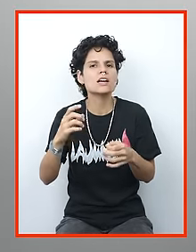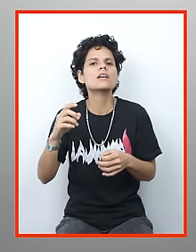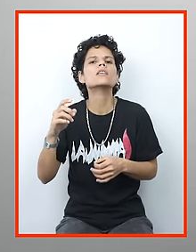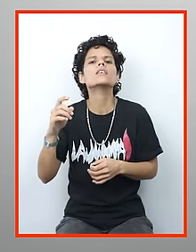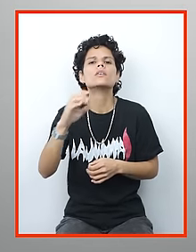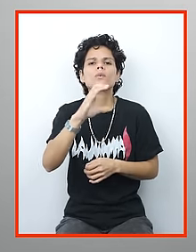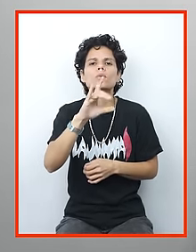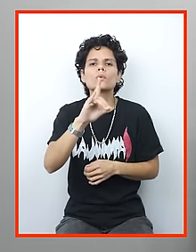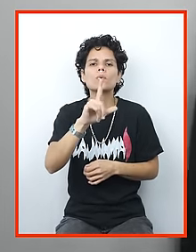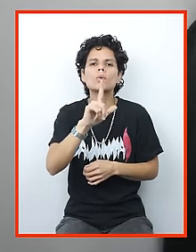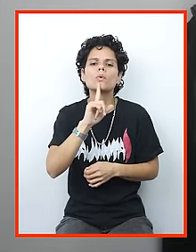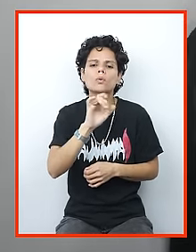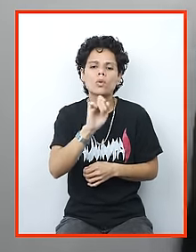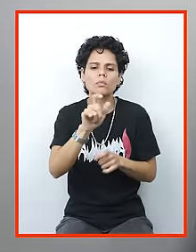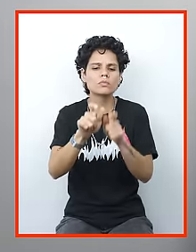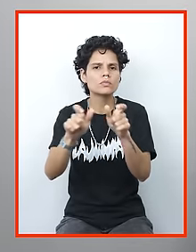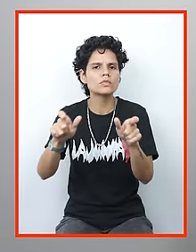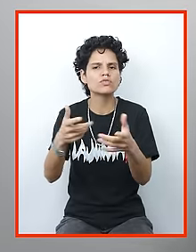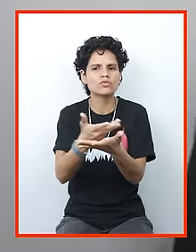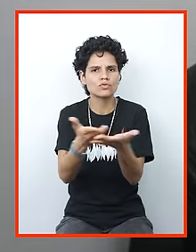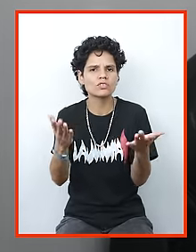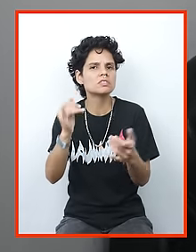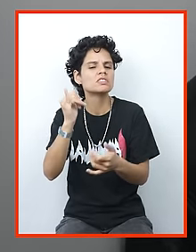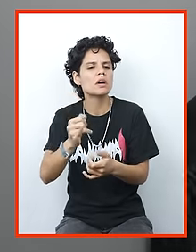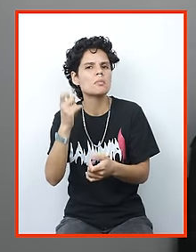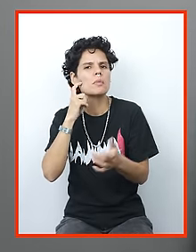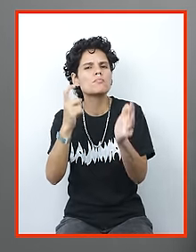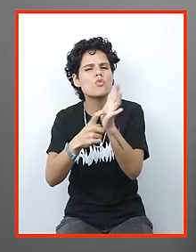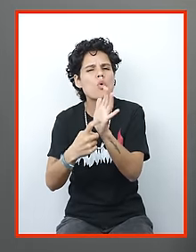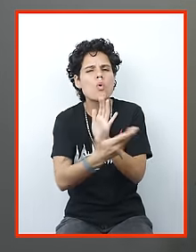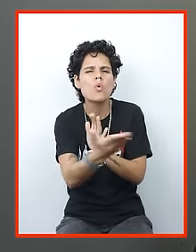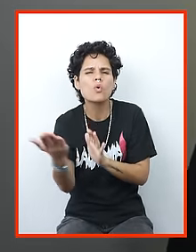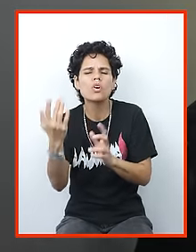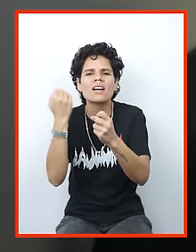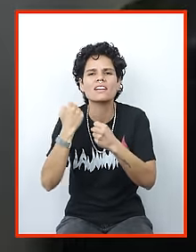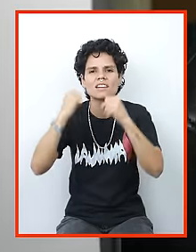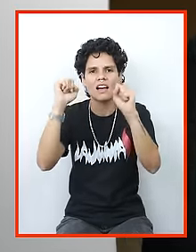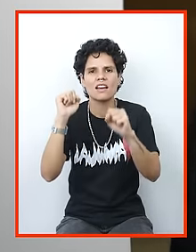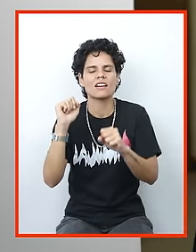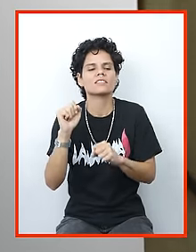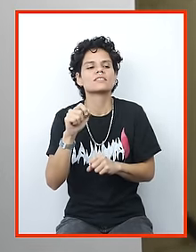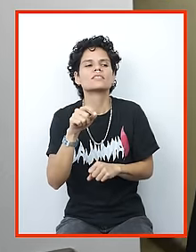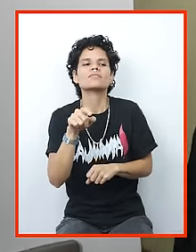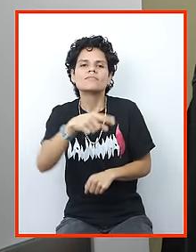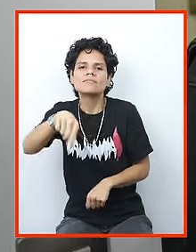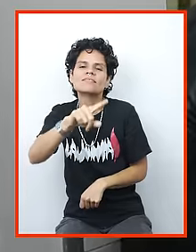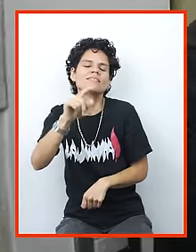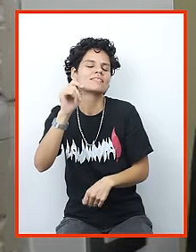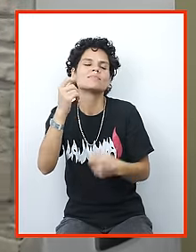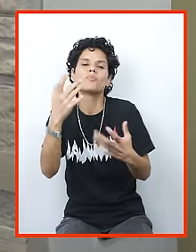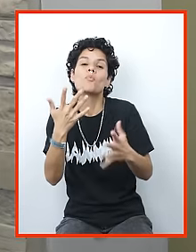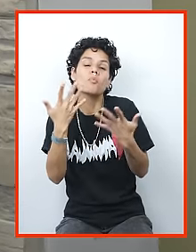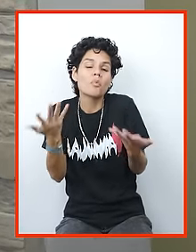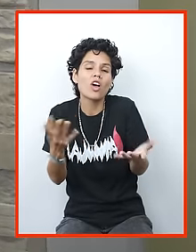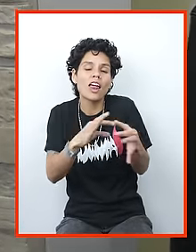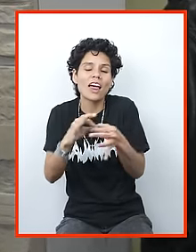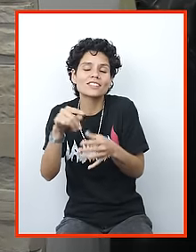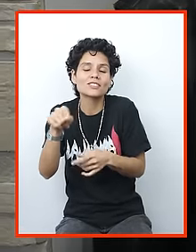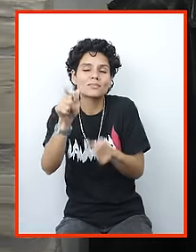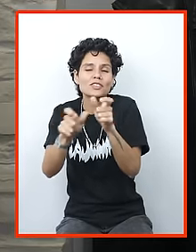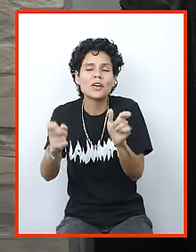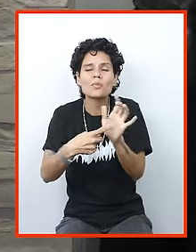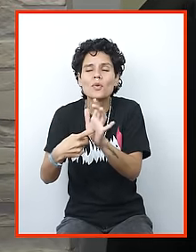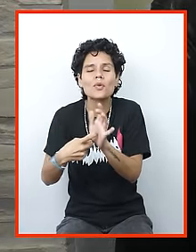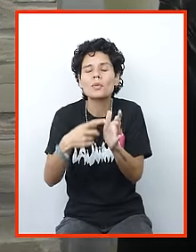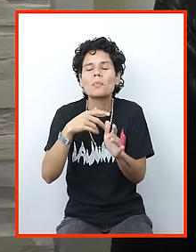culto... El culto siempre gana. Siempre gana, güey. El culto lo trajo hasta acá. Sí, güey. Por fin, al fin. Siempre el más pedido, ¿eh? Sí, sí, vuelve a llegar tus comentarios y la